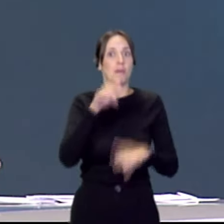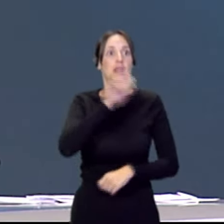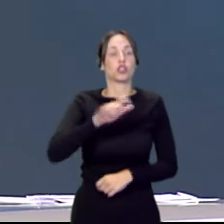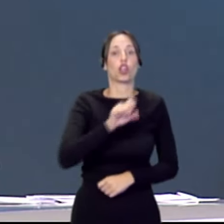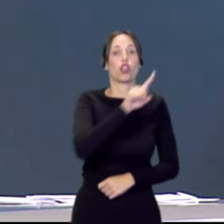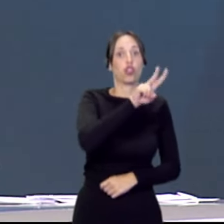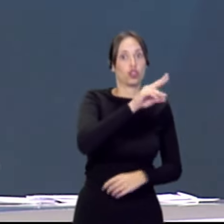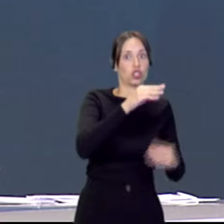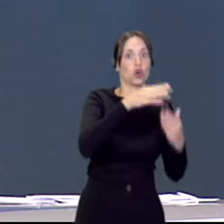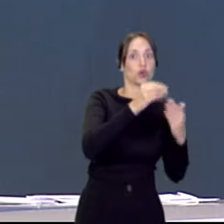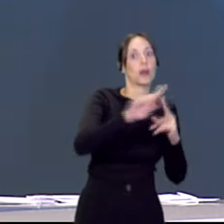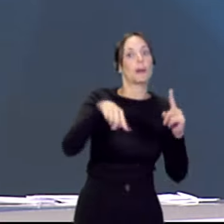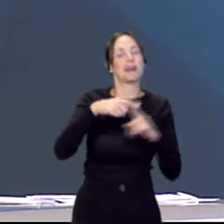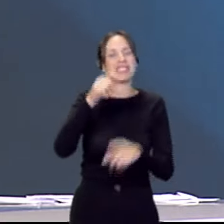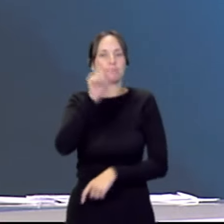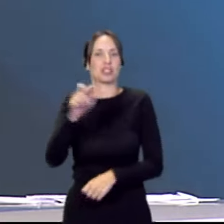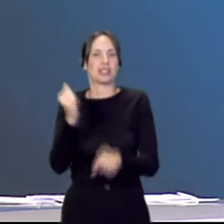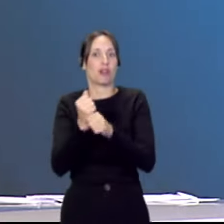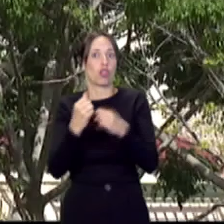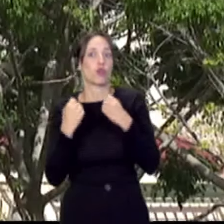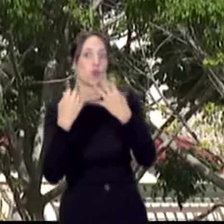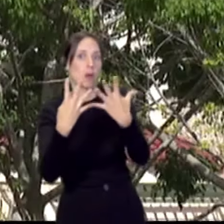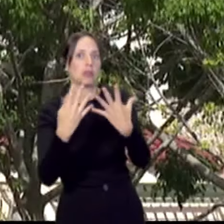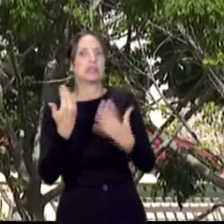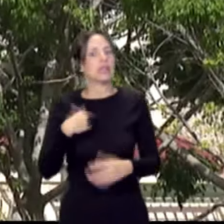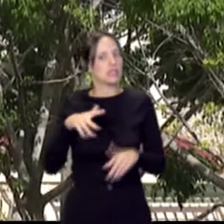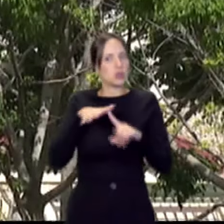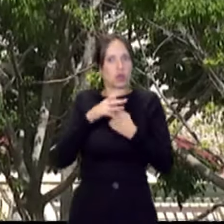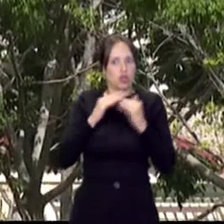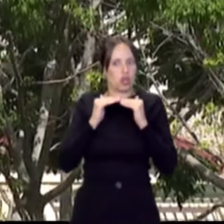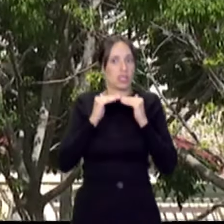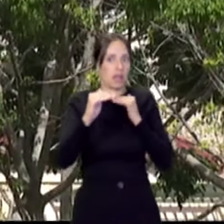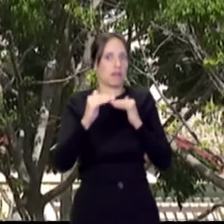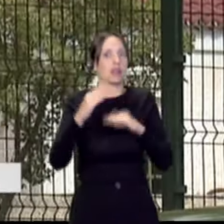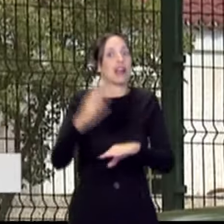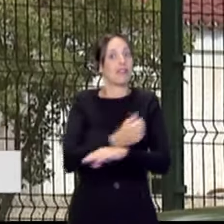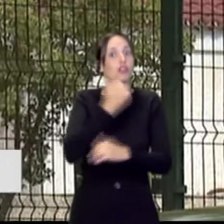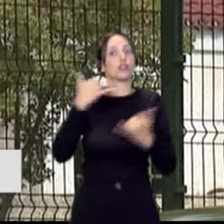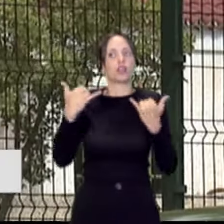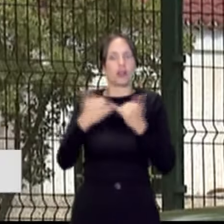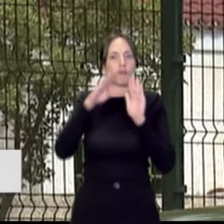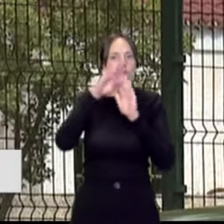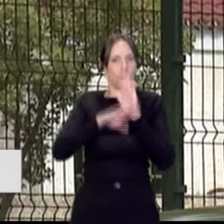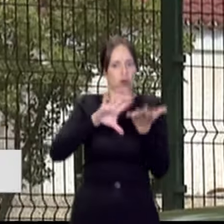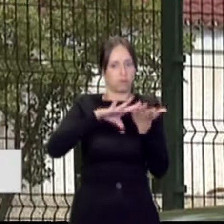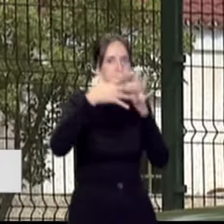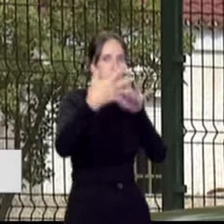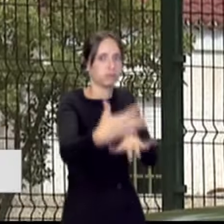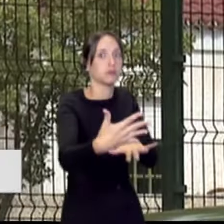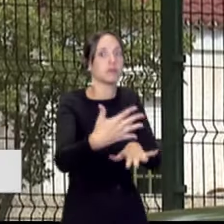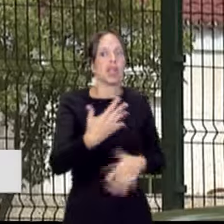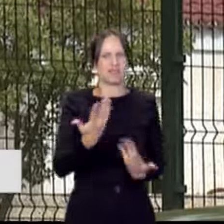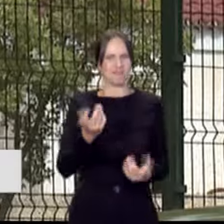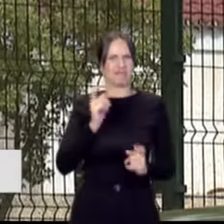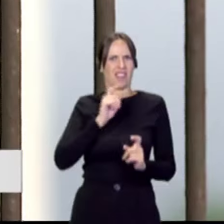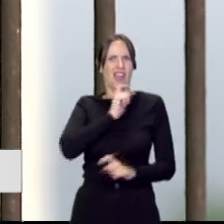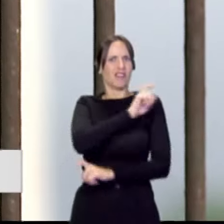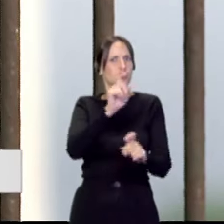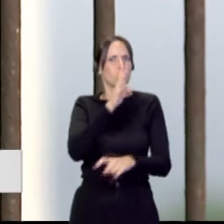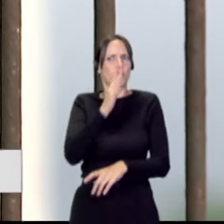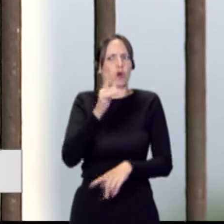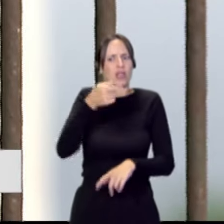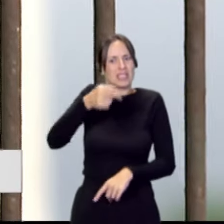en principio está estabilizada. El Cabildo de Tenerife ha puesto en marcha el protocolo establecido para estos casos. La alarma saltó a principio de mes